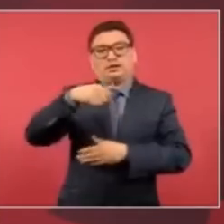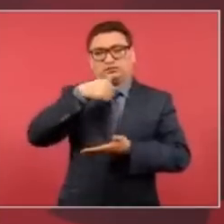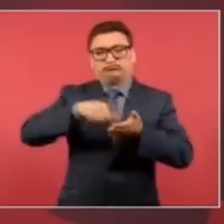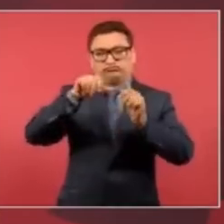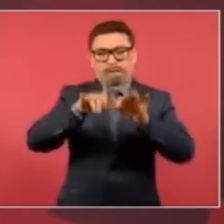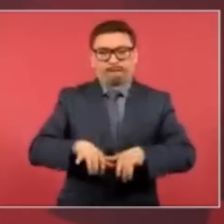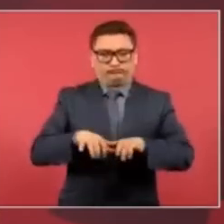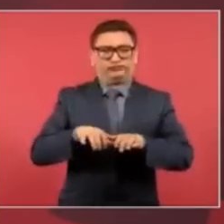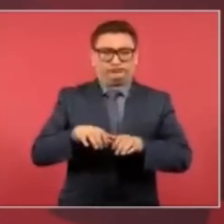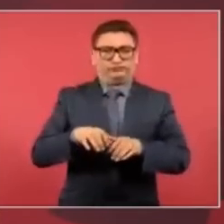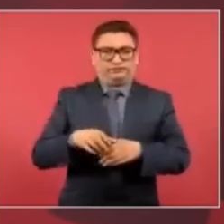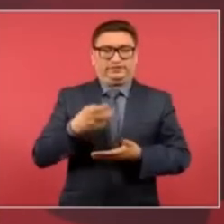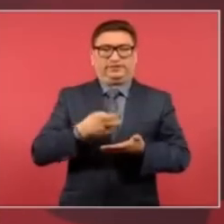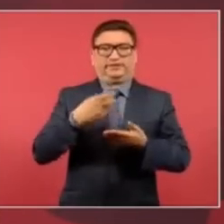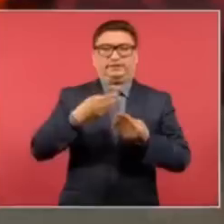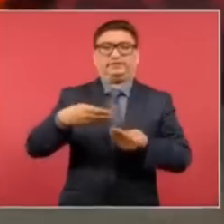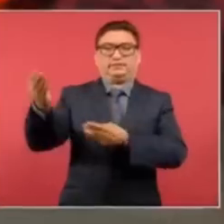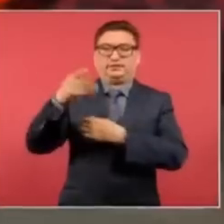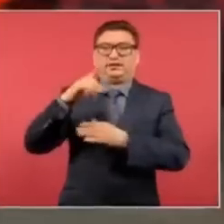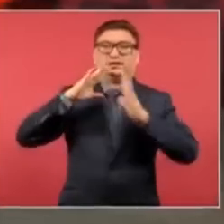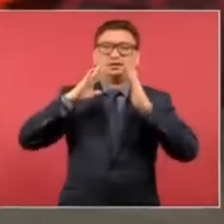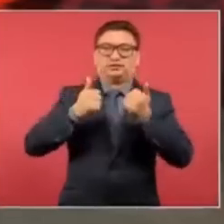escritos al hacendado,